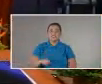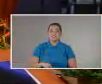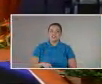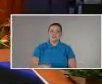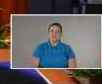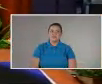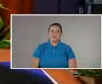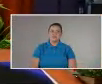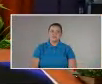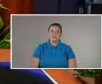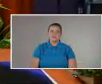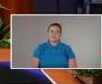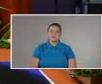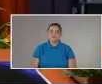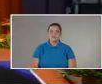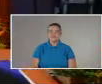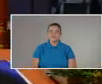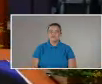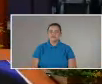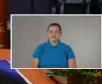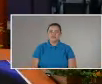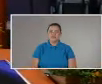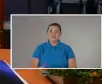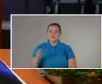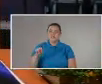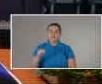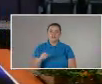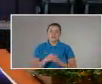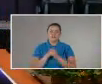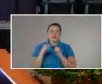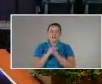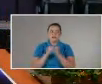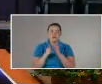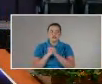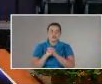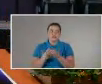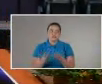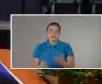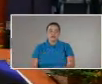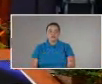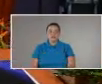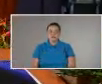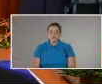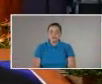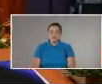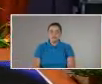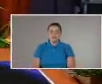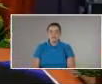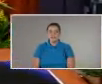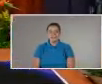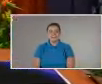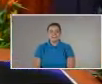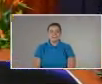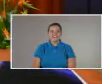apuros, pero no desesperados, dice 2 de Corintios. Y luego dice como